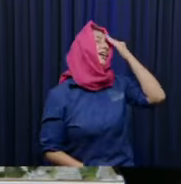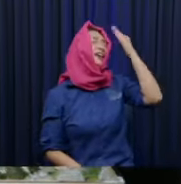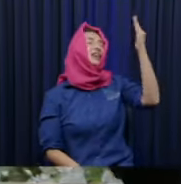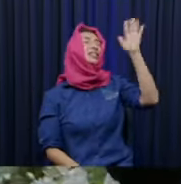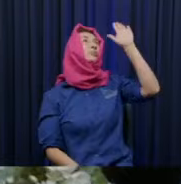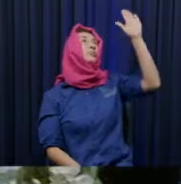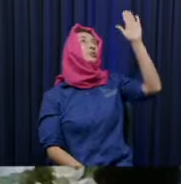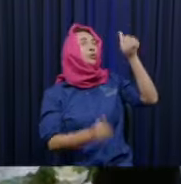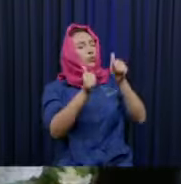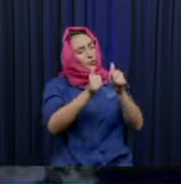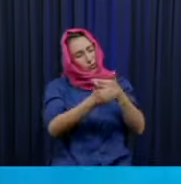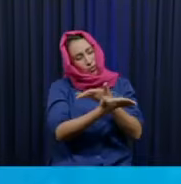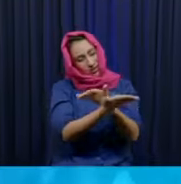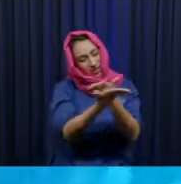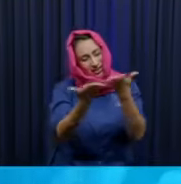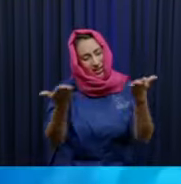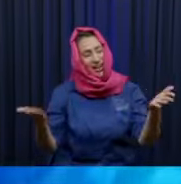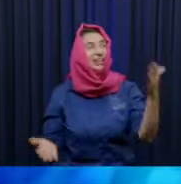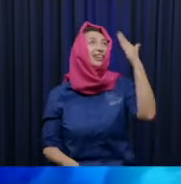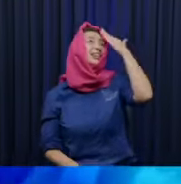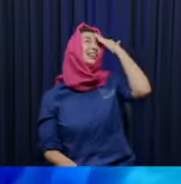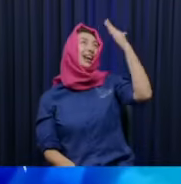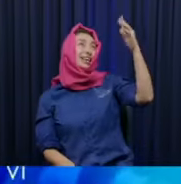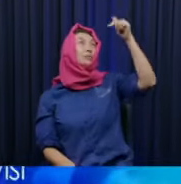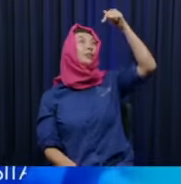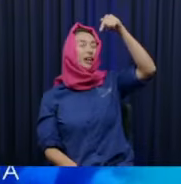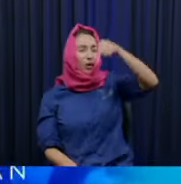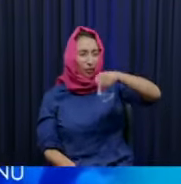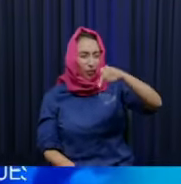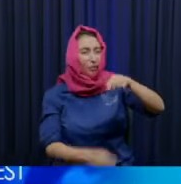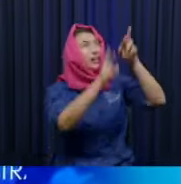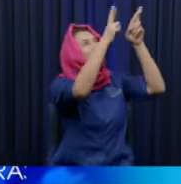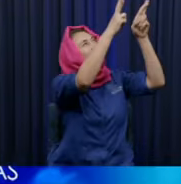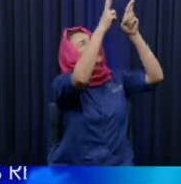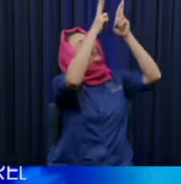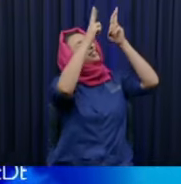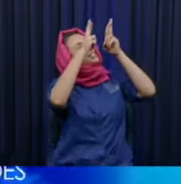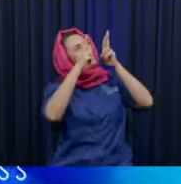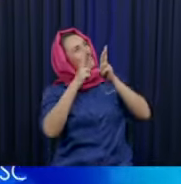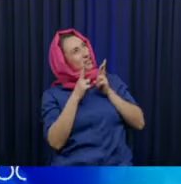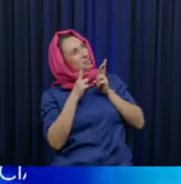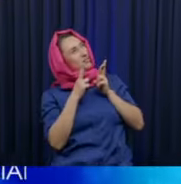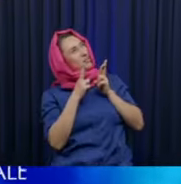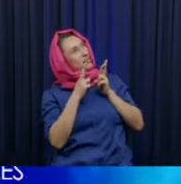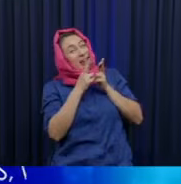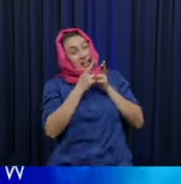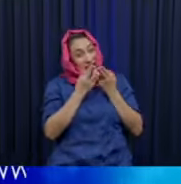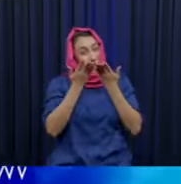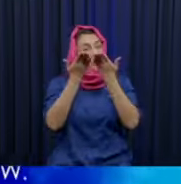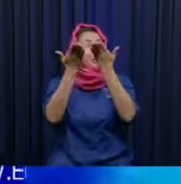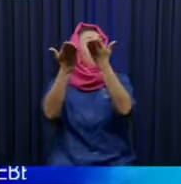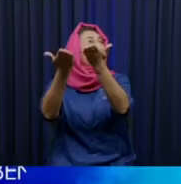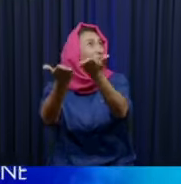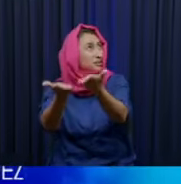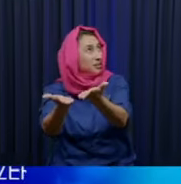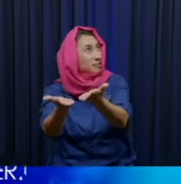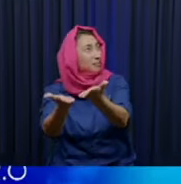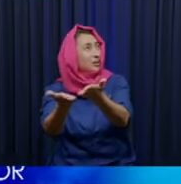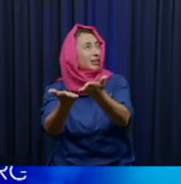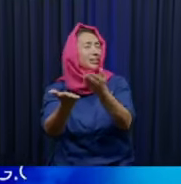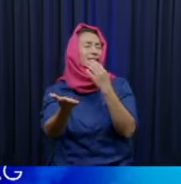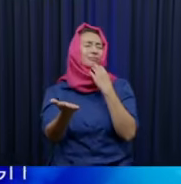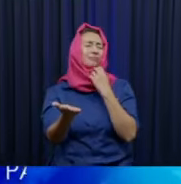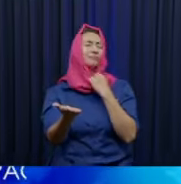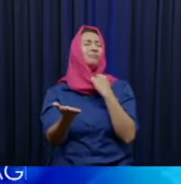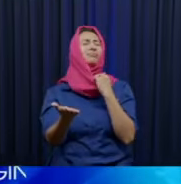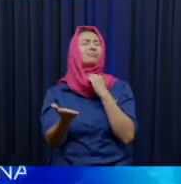gracias por tu misericordia. Gracias porque hoy hemos recibido de gracias, Señor. Y te pedimos, Señor, en el nombre de